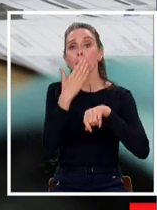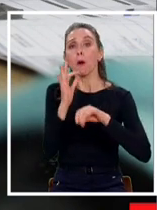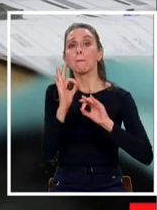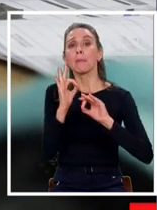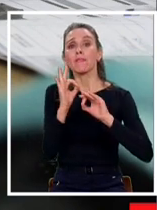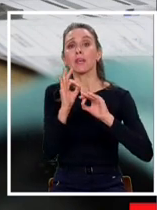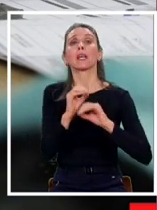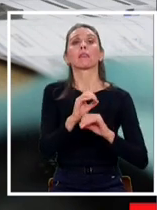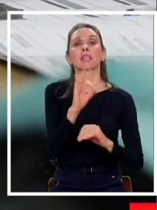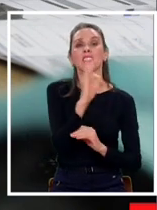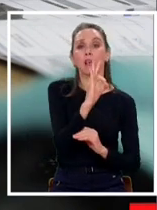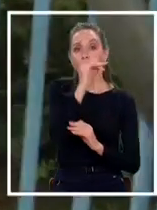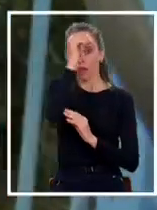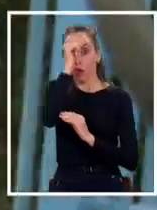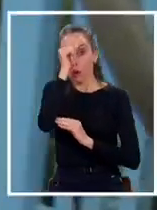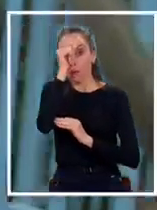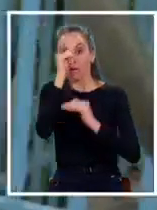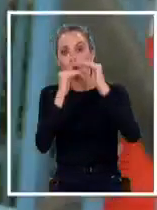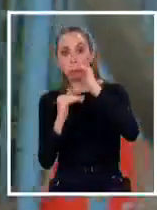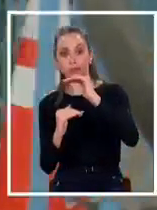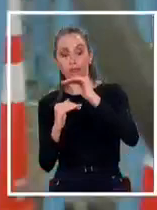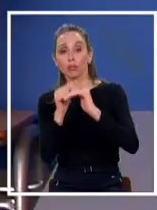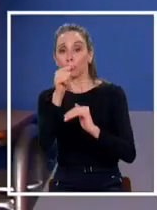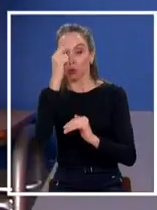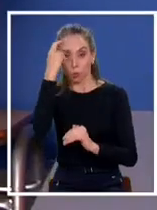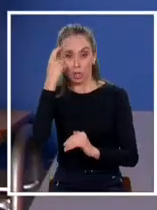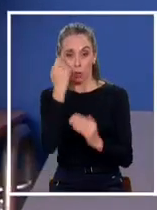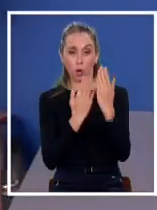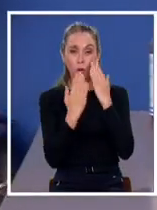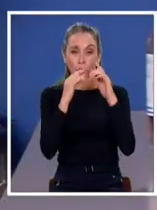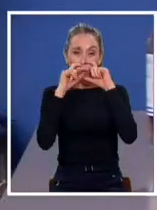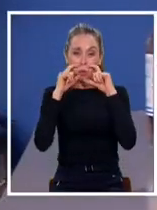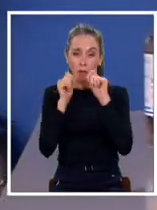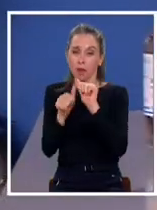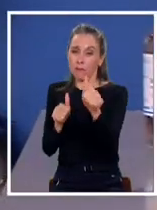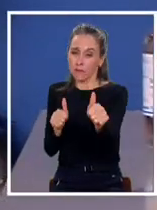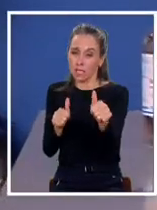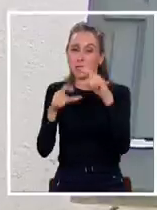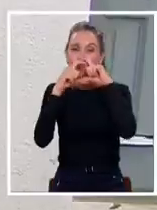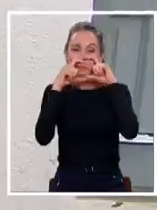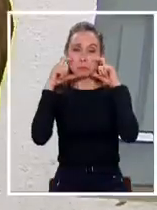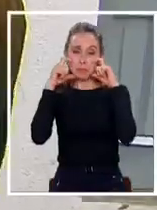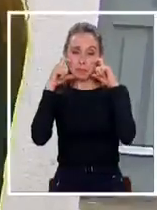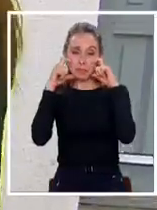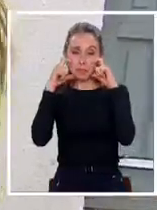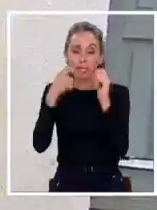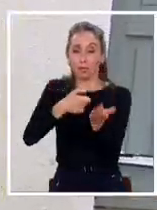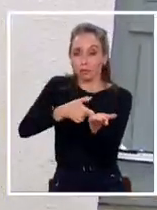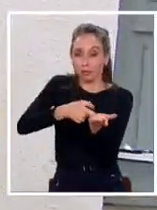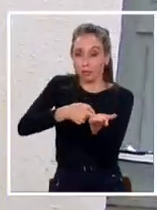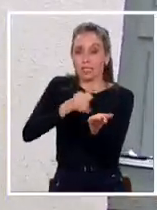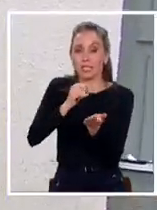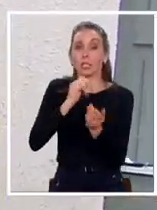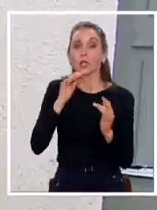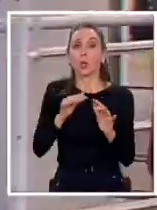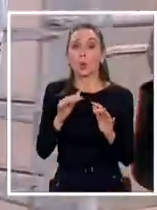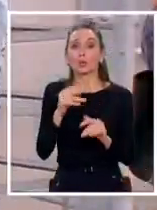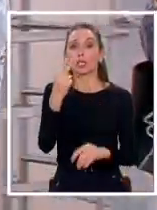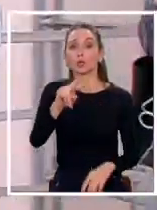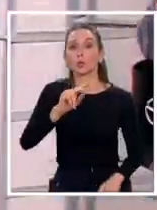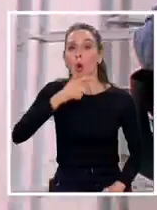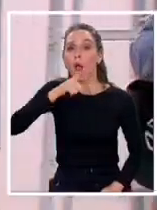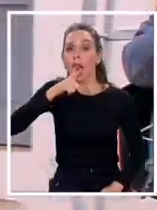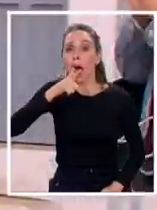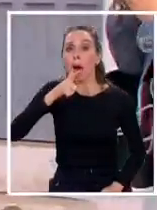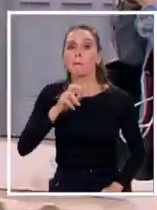en ambas jornadas. Jamás olvide las medidas de autocuidado, distancia física, uso de mascarilla y en lo posible portar y utilizar su propio